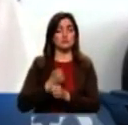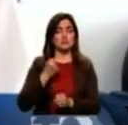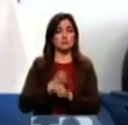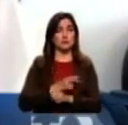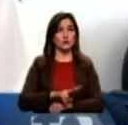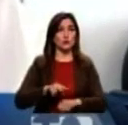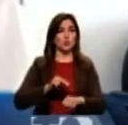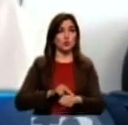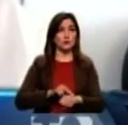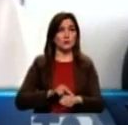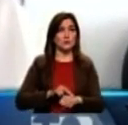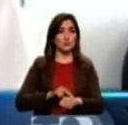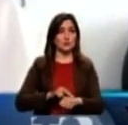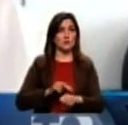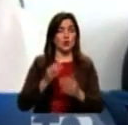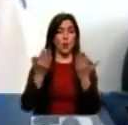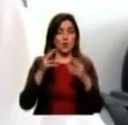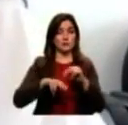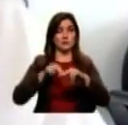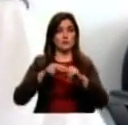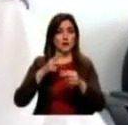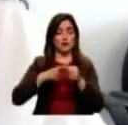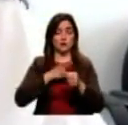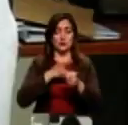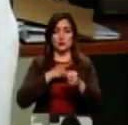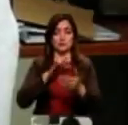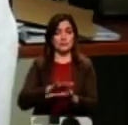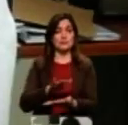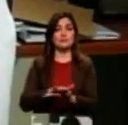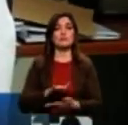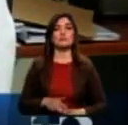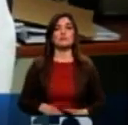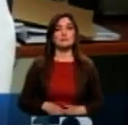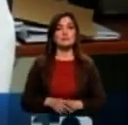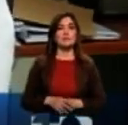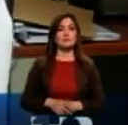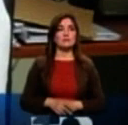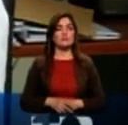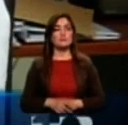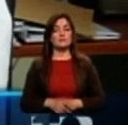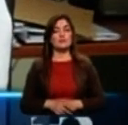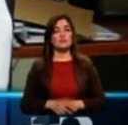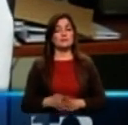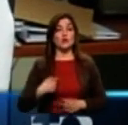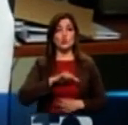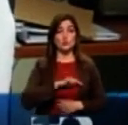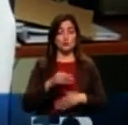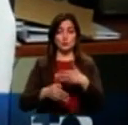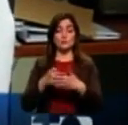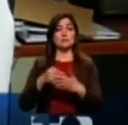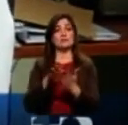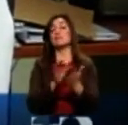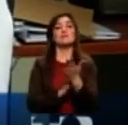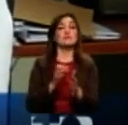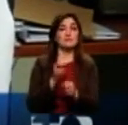normalmente la obra no se ha paralizado los quiteños deben estar tranquilos con eso digamos de la marcha del proyecto hemos sido informados de